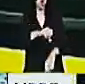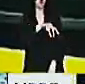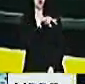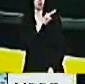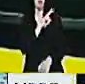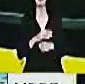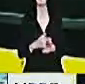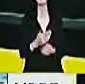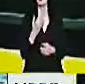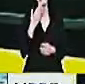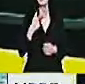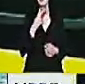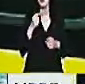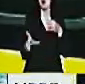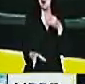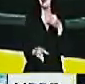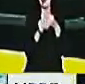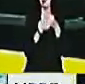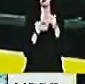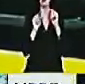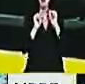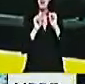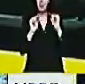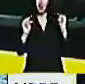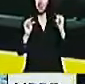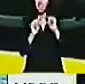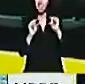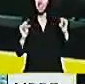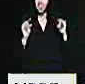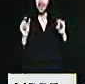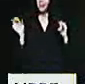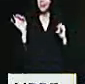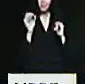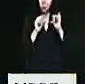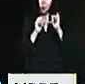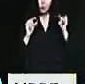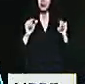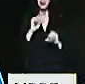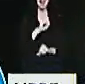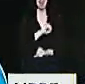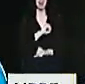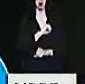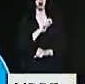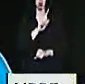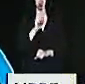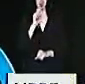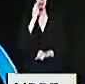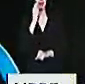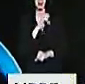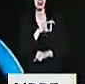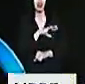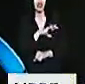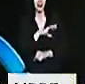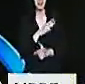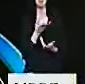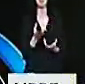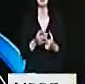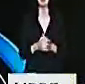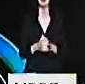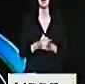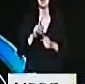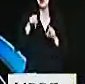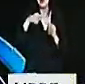algo respecto de esta frase que estamos utilizando para iniciar la conversación, ¿sí? De que Santiago no es Chile,